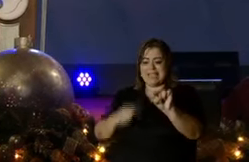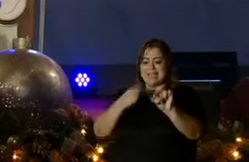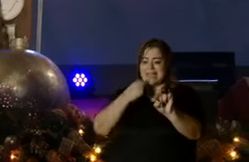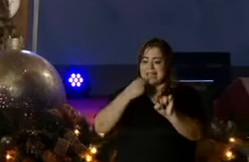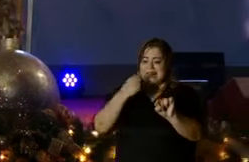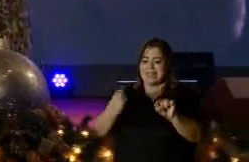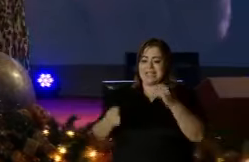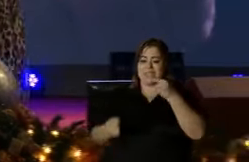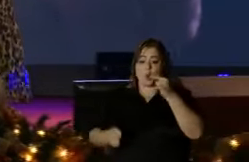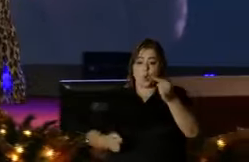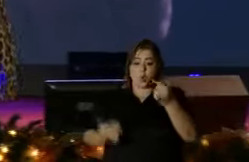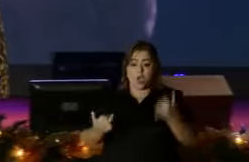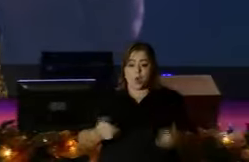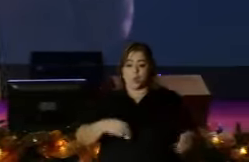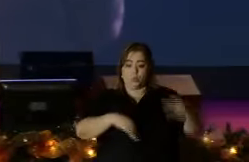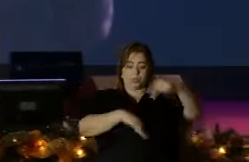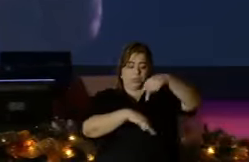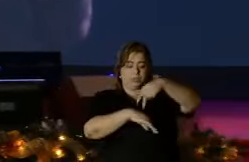levántate.